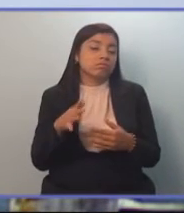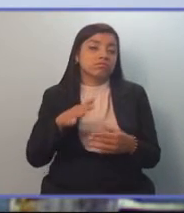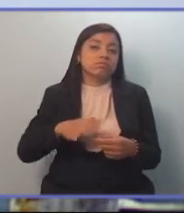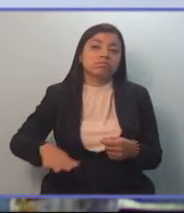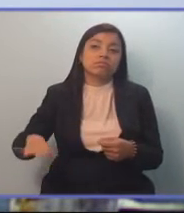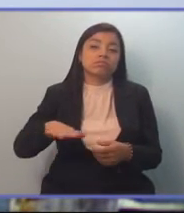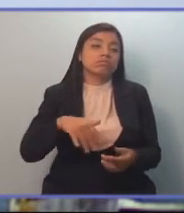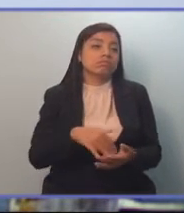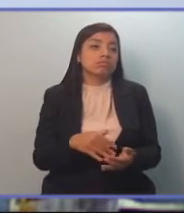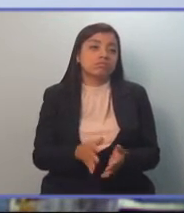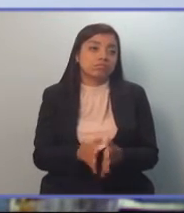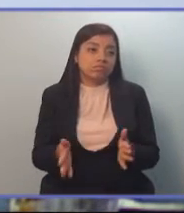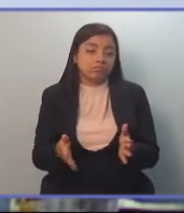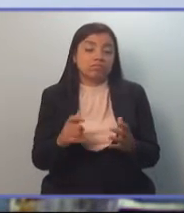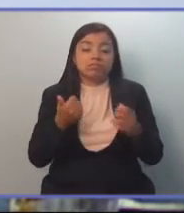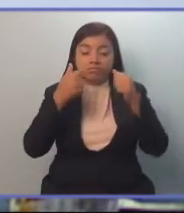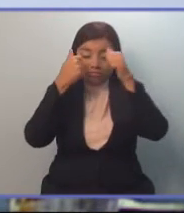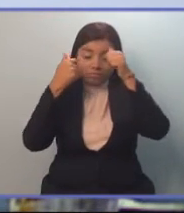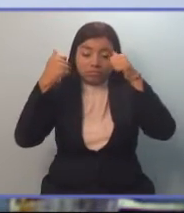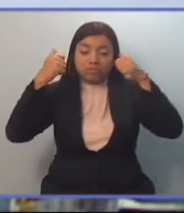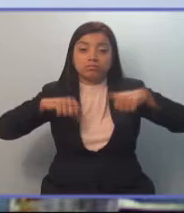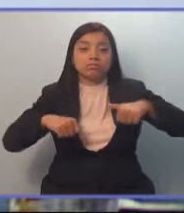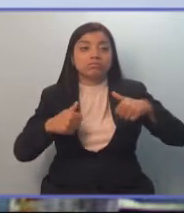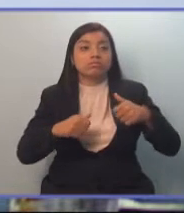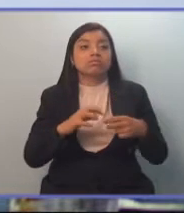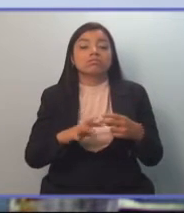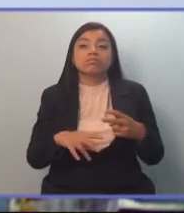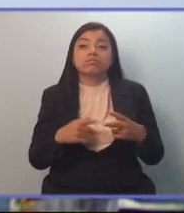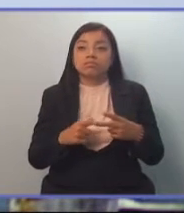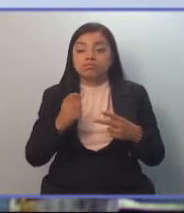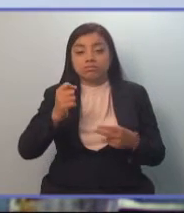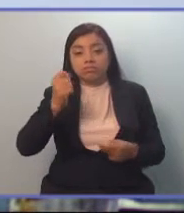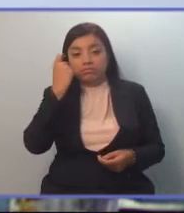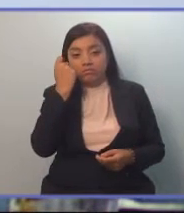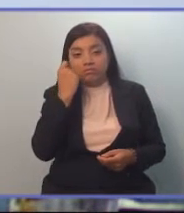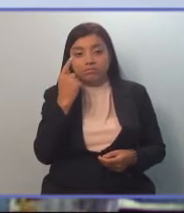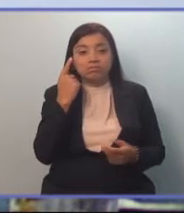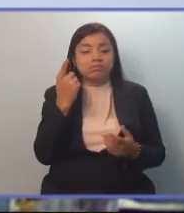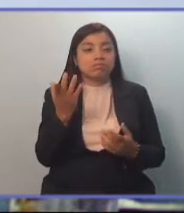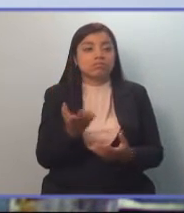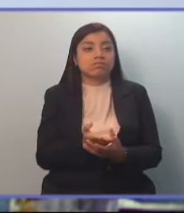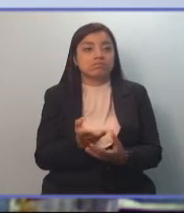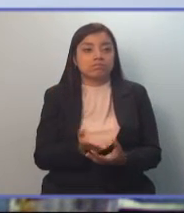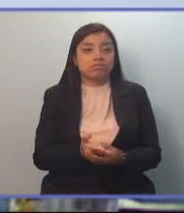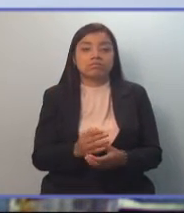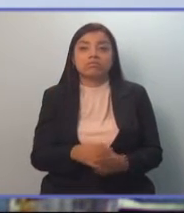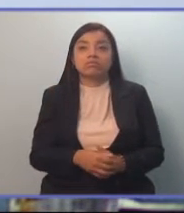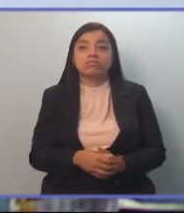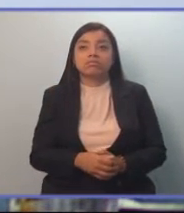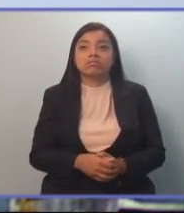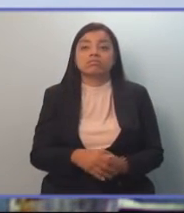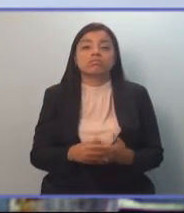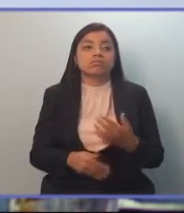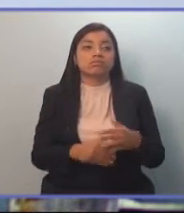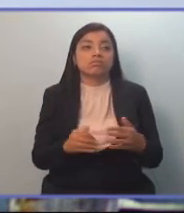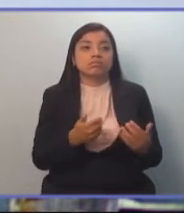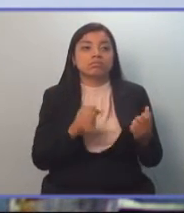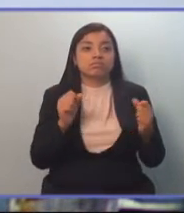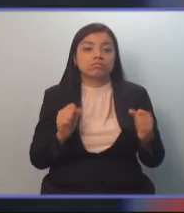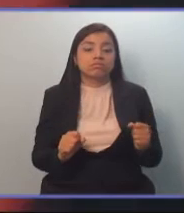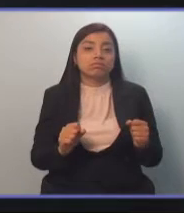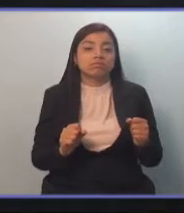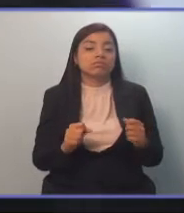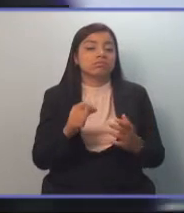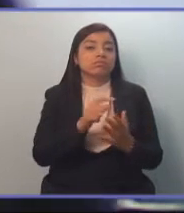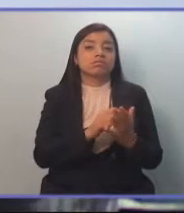espacios públicos, previamente autorizados para ello, comprendiendo el almacenaje del mismo. En relación a la incorporación del